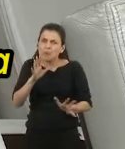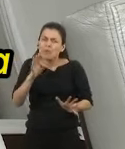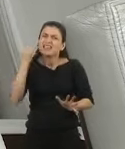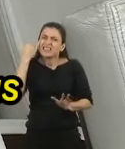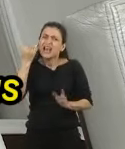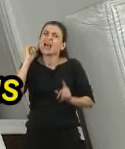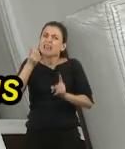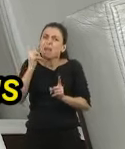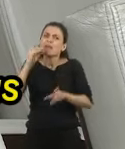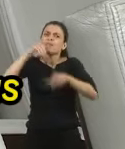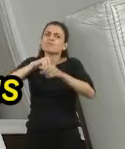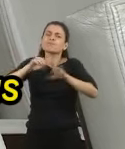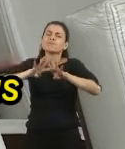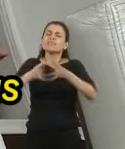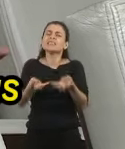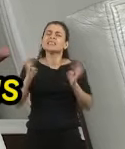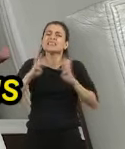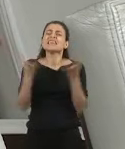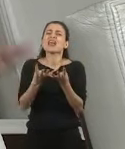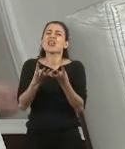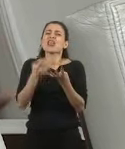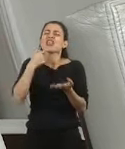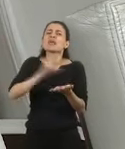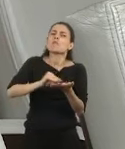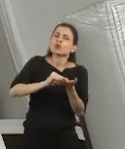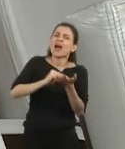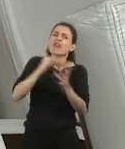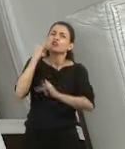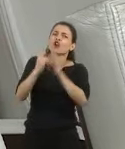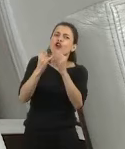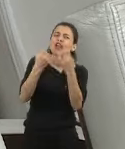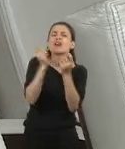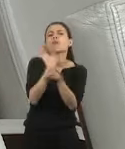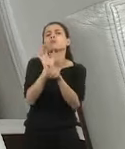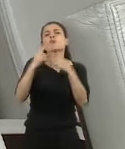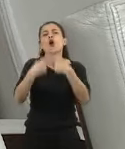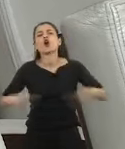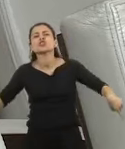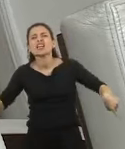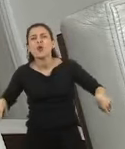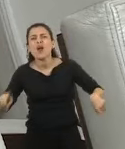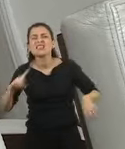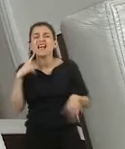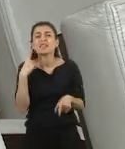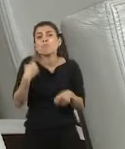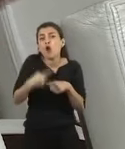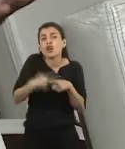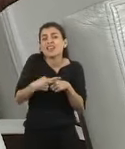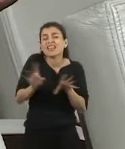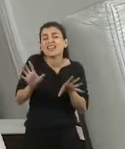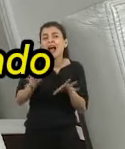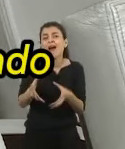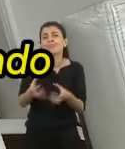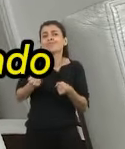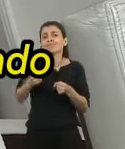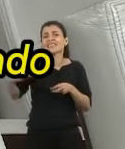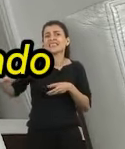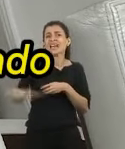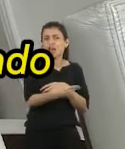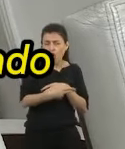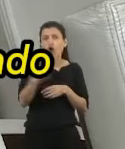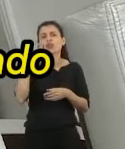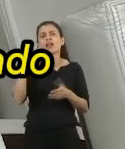de diputados en una reunión las consecuencias de la política de eh esta famosa